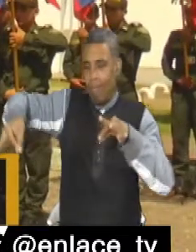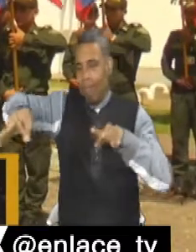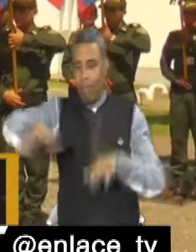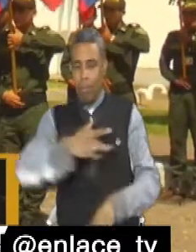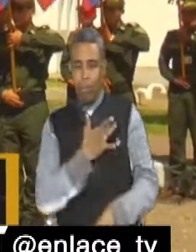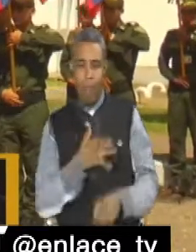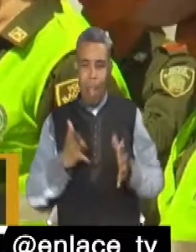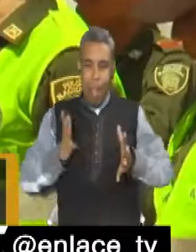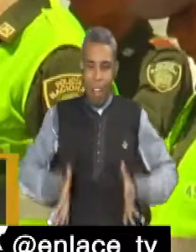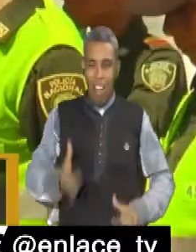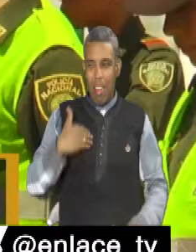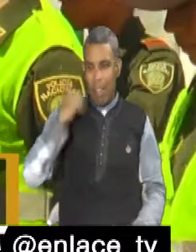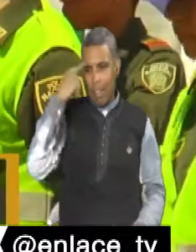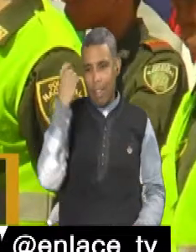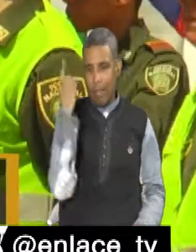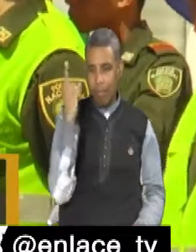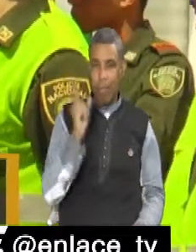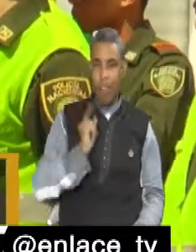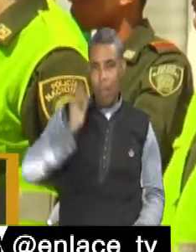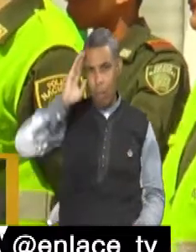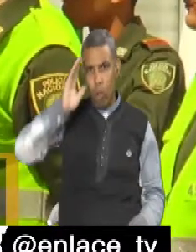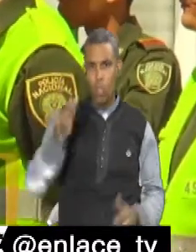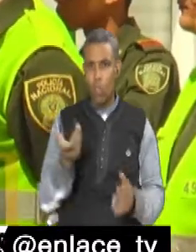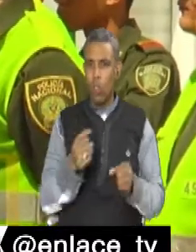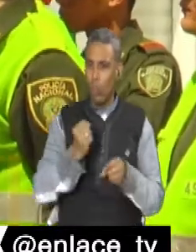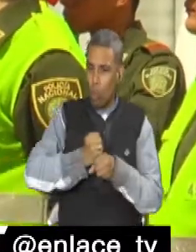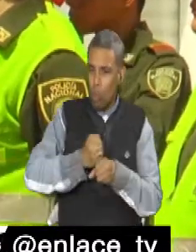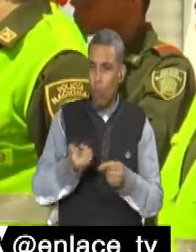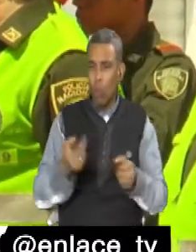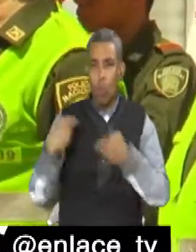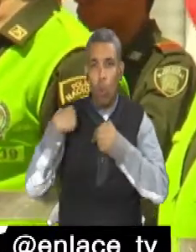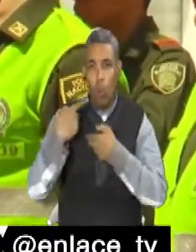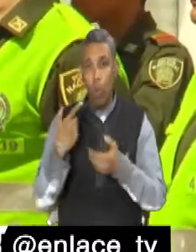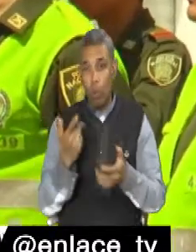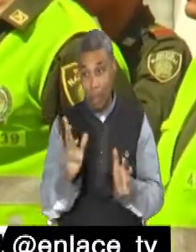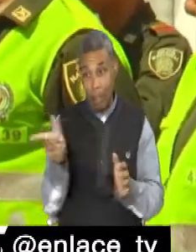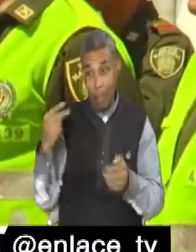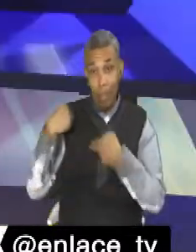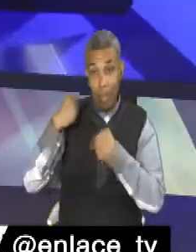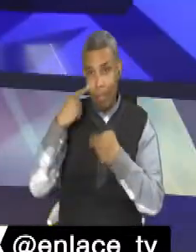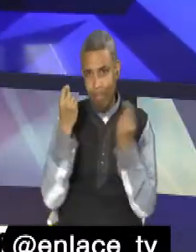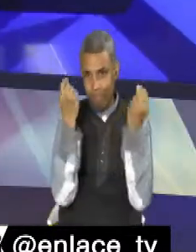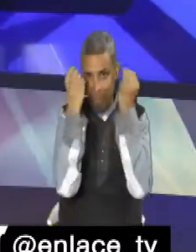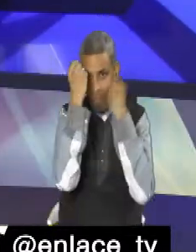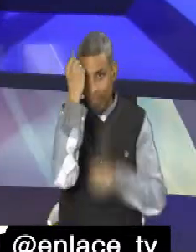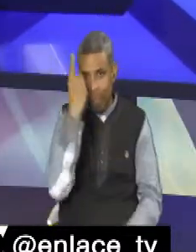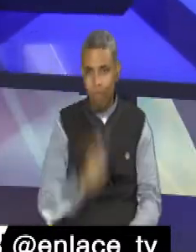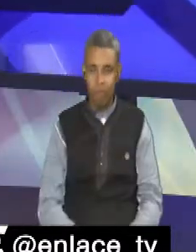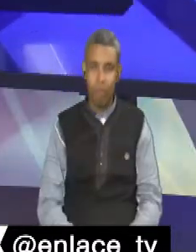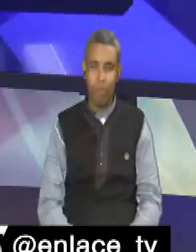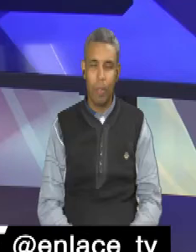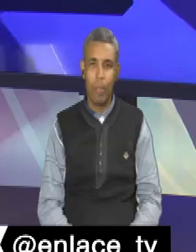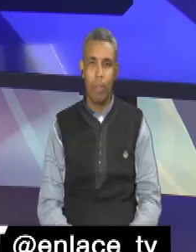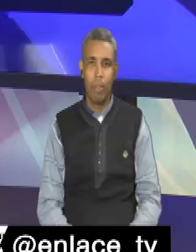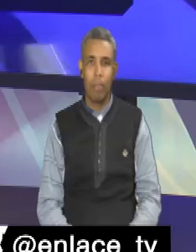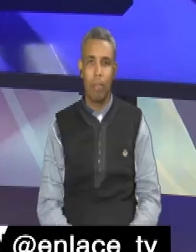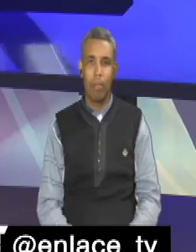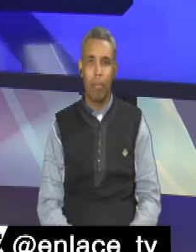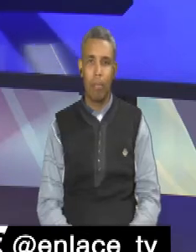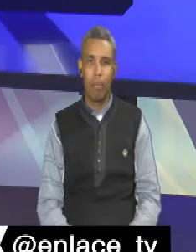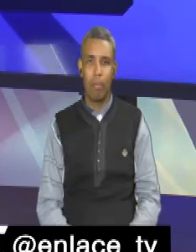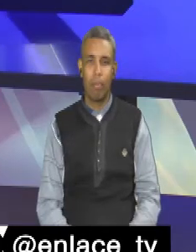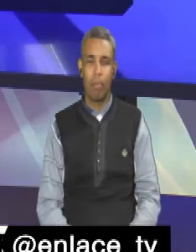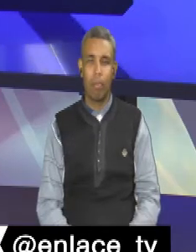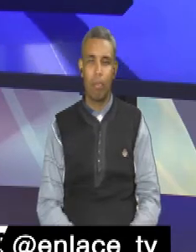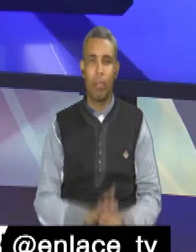como policía trabajan en diferentes entidades bancarias de la ciudad. Un poste en la calle